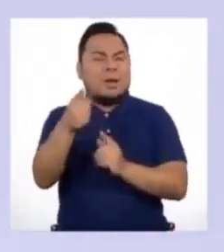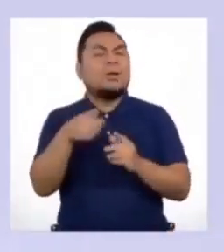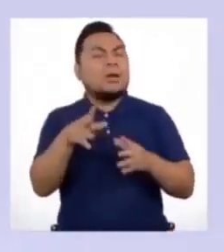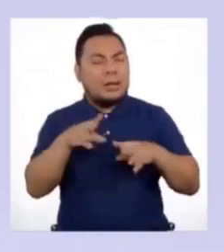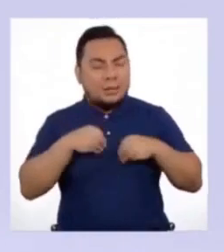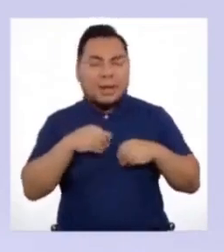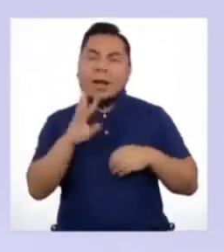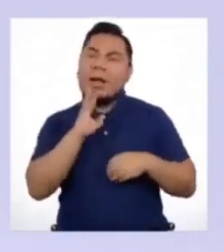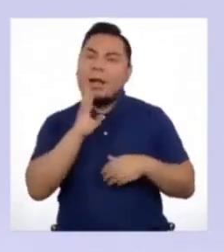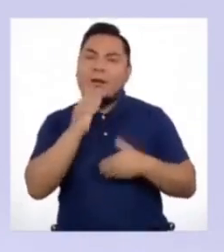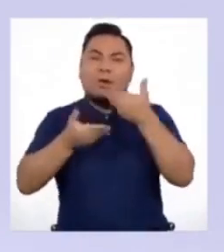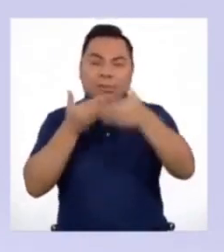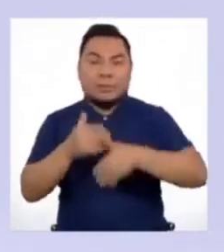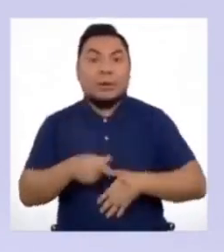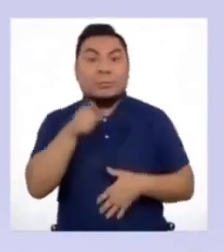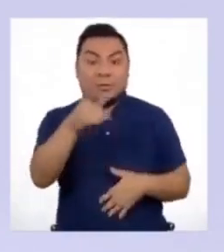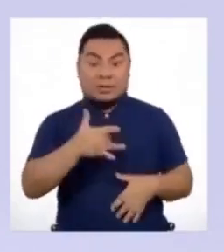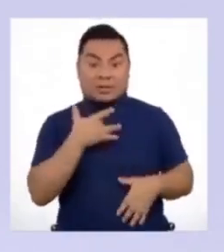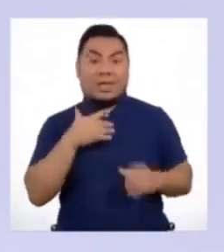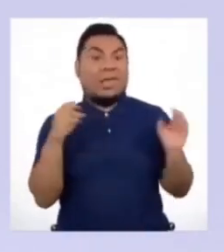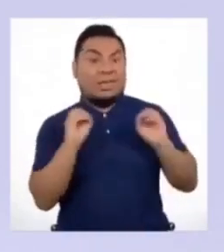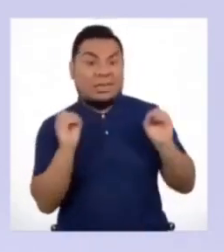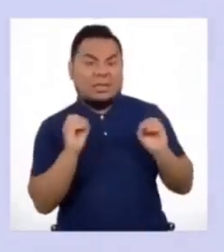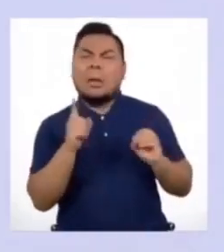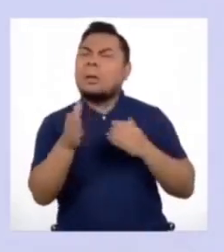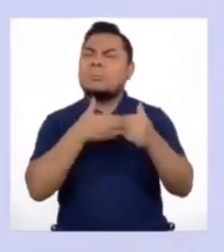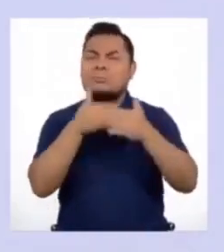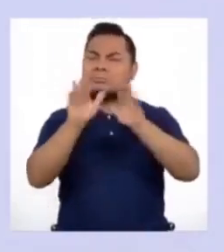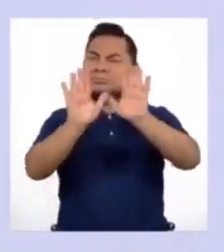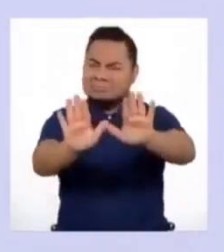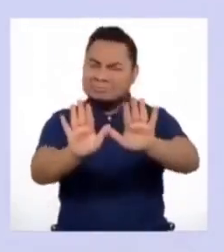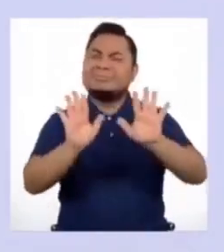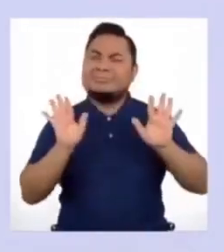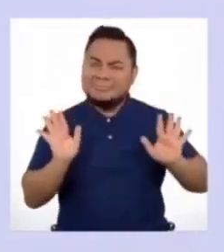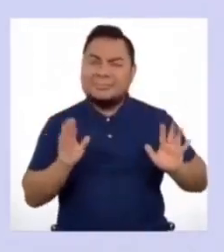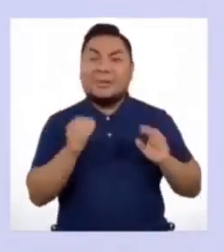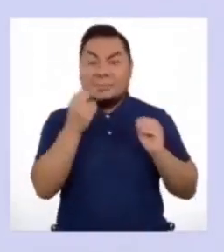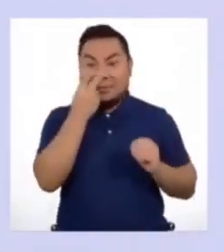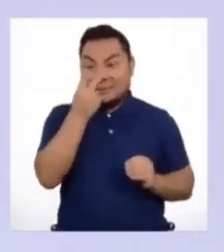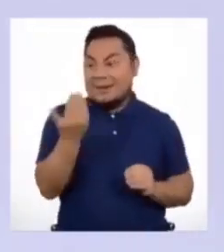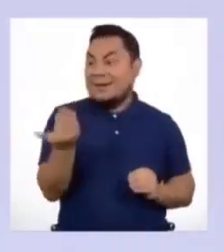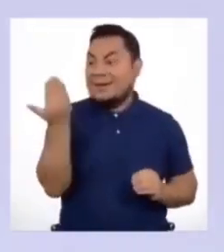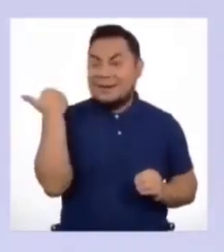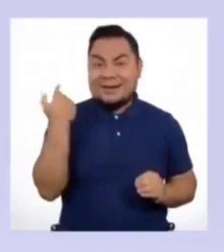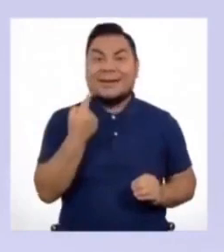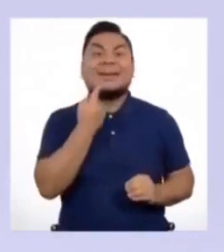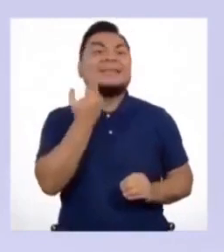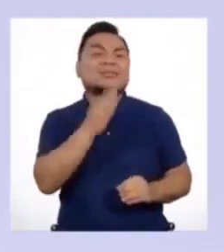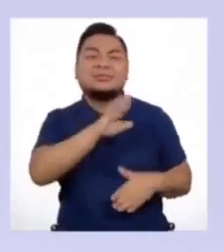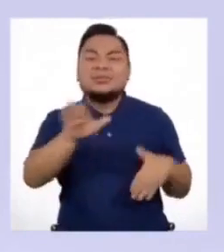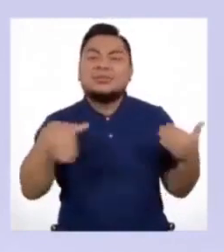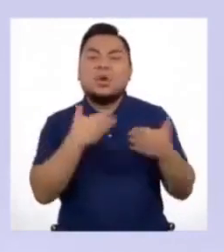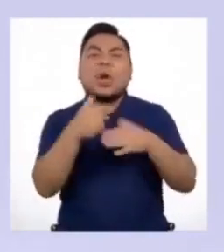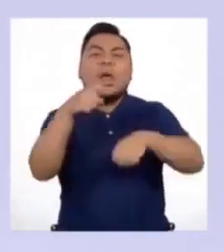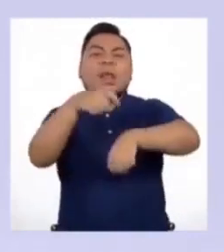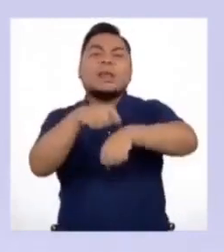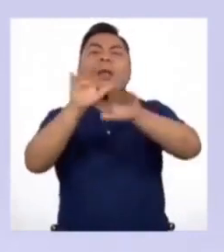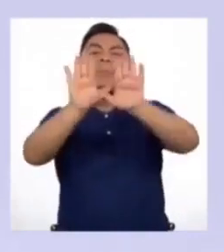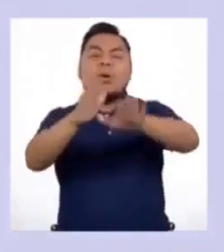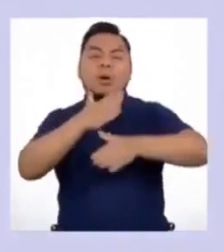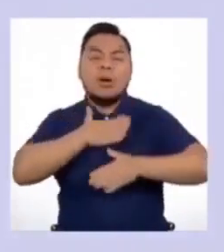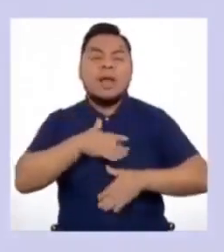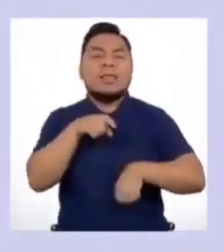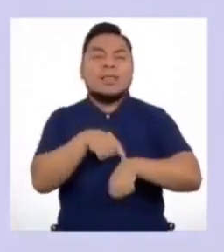todavía no estás sintiendo estos cambios, tampoco te angusties, porque como vimos en la actividad pasada, todos tenemos nuestro tiempo y nuestro